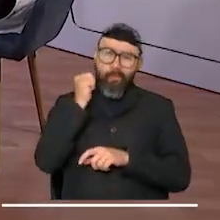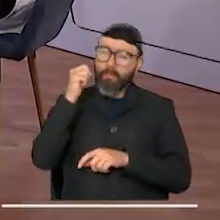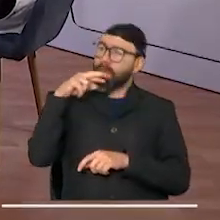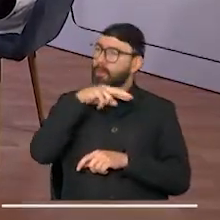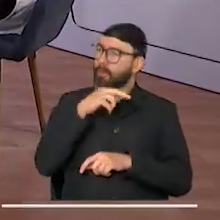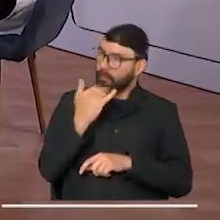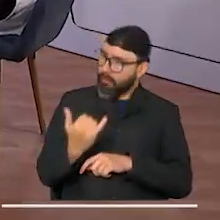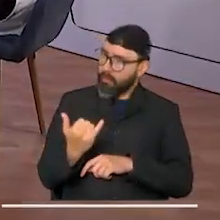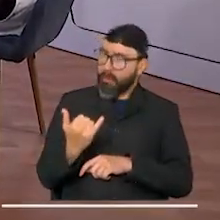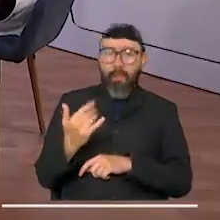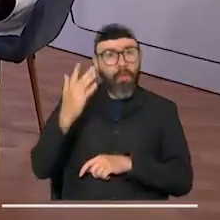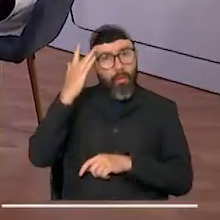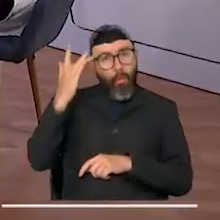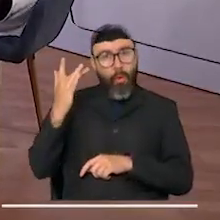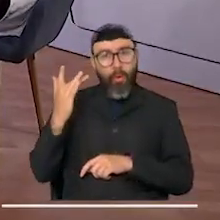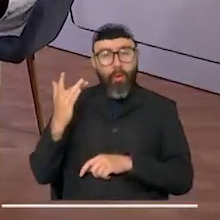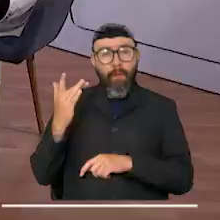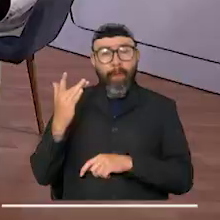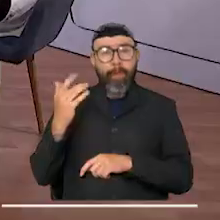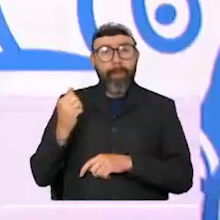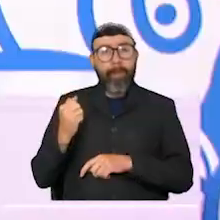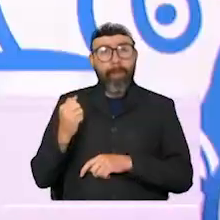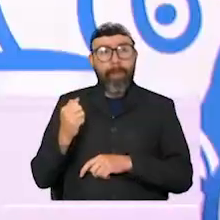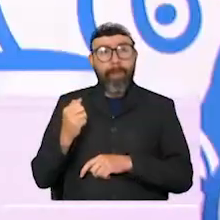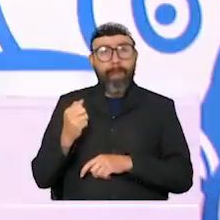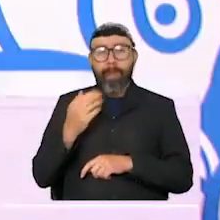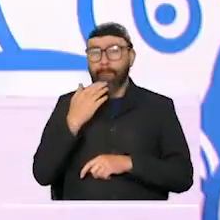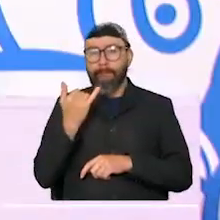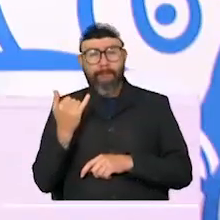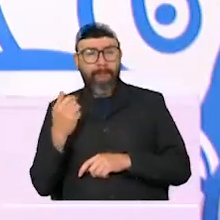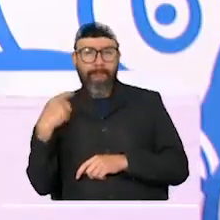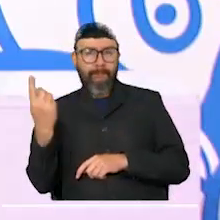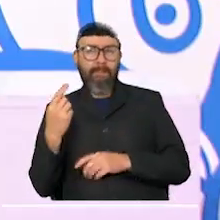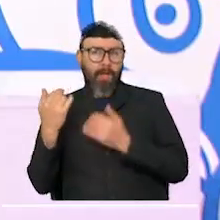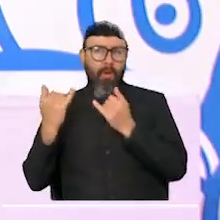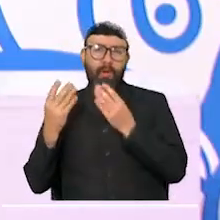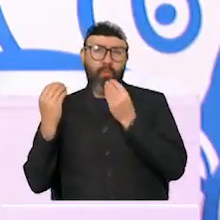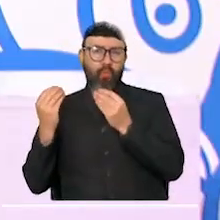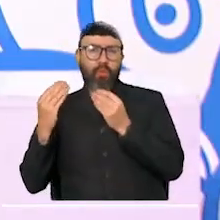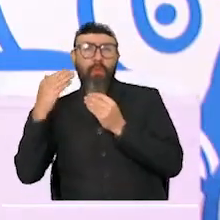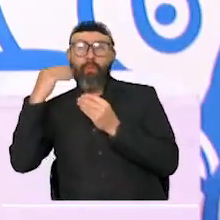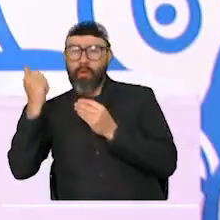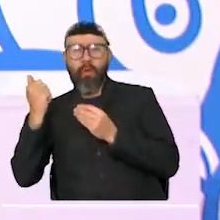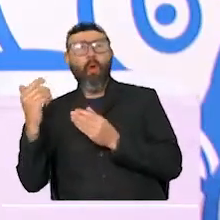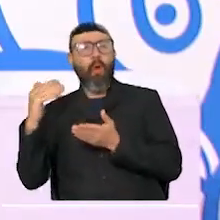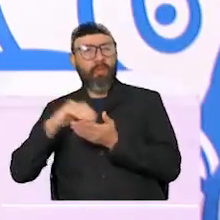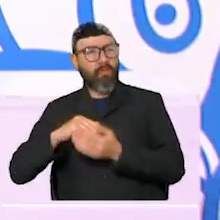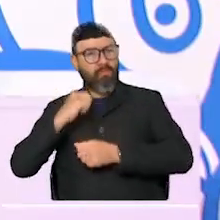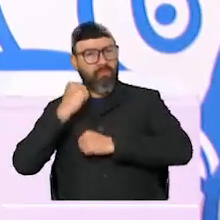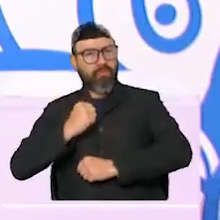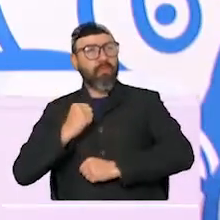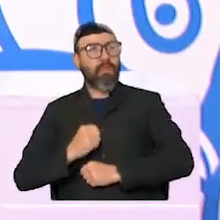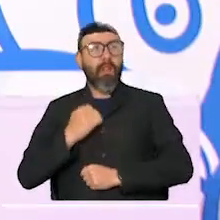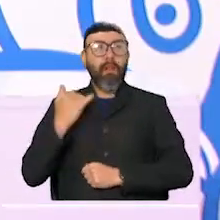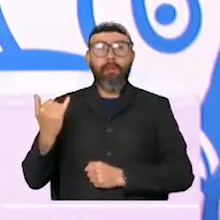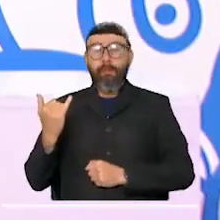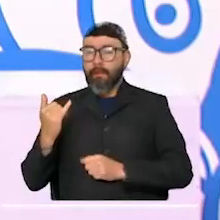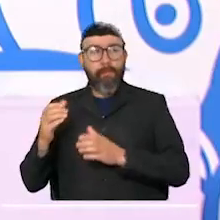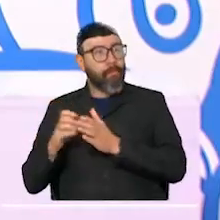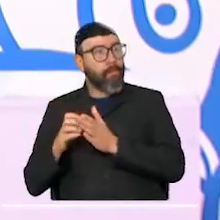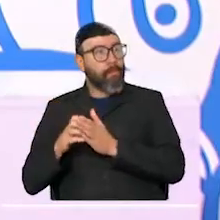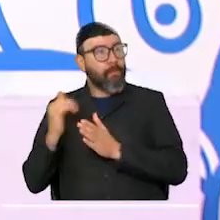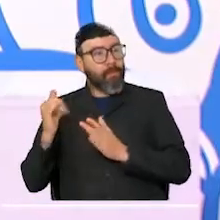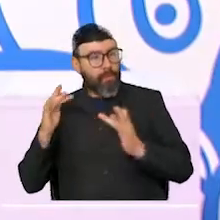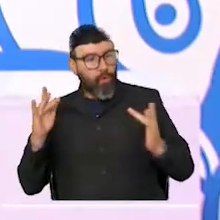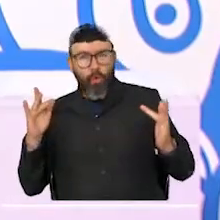que yo veo que hay movimientos No ahora muchas mujeres están reapoderando de esta